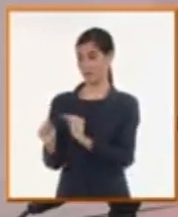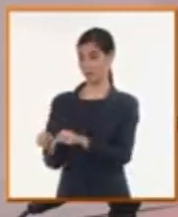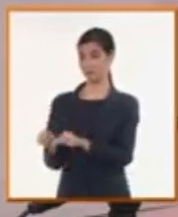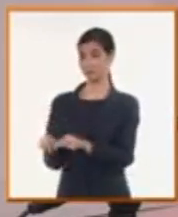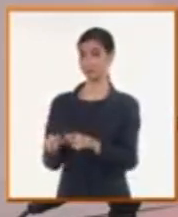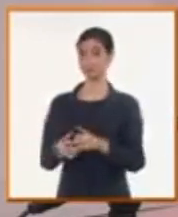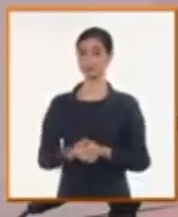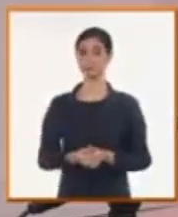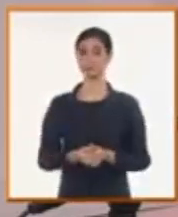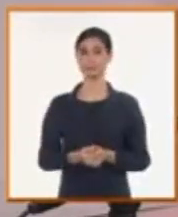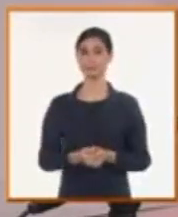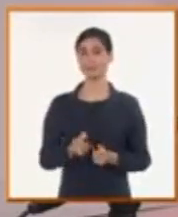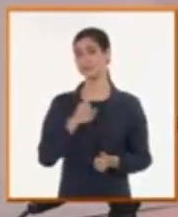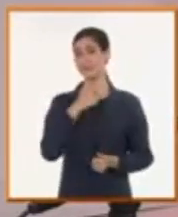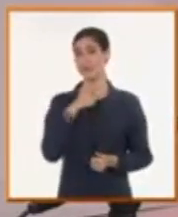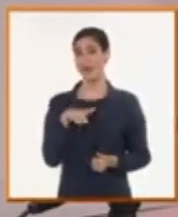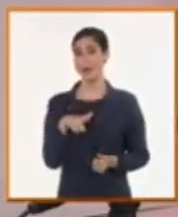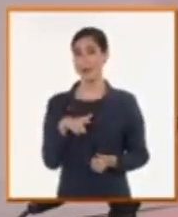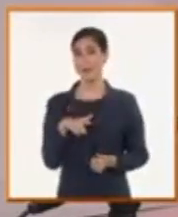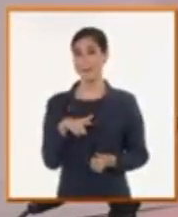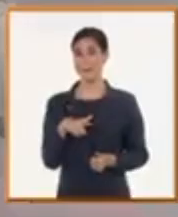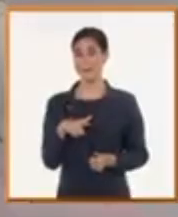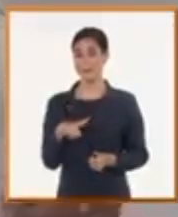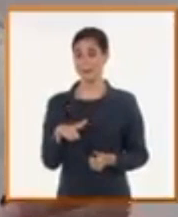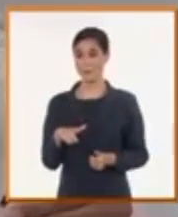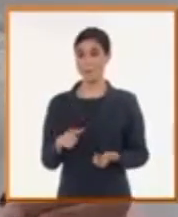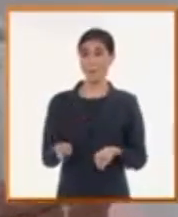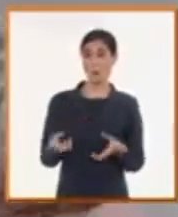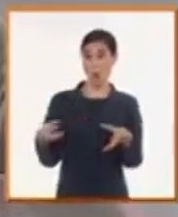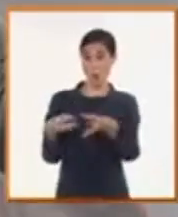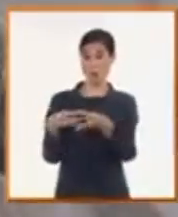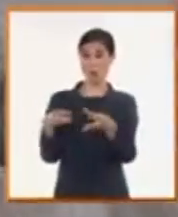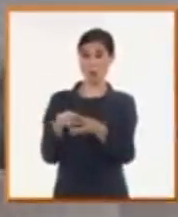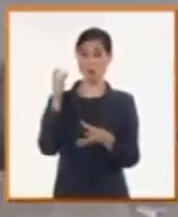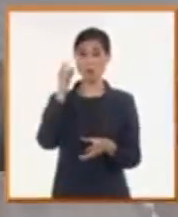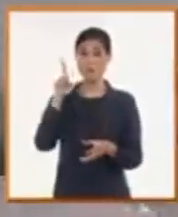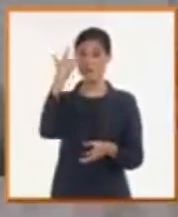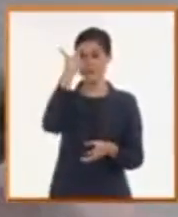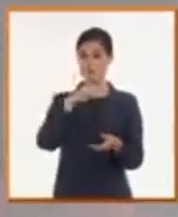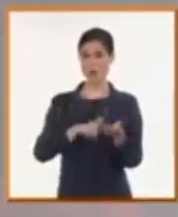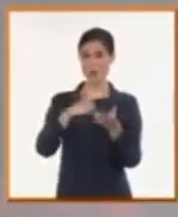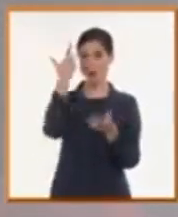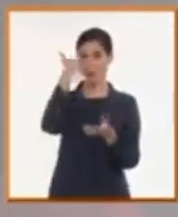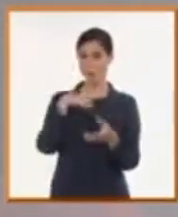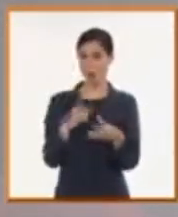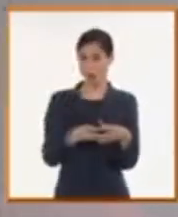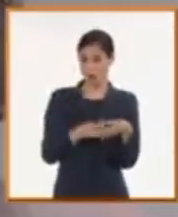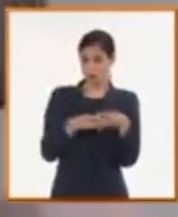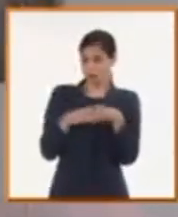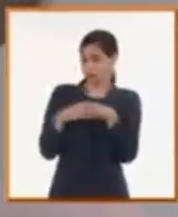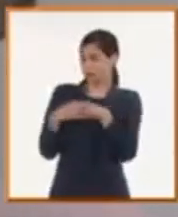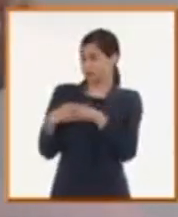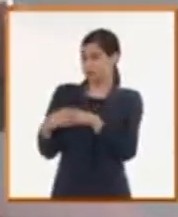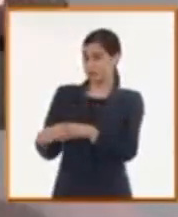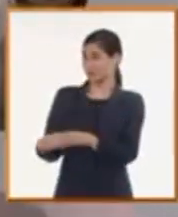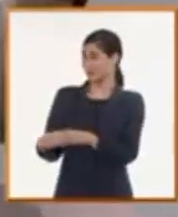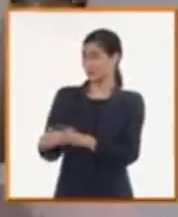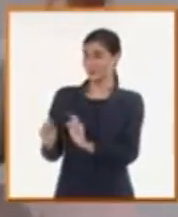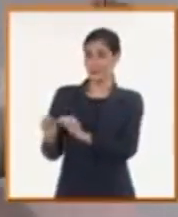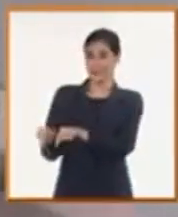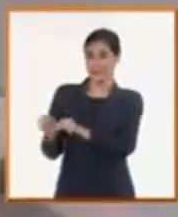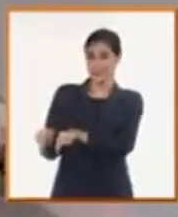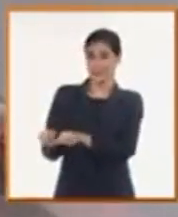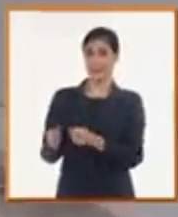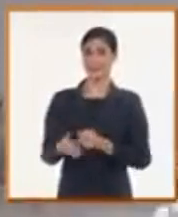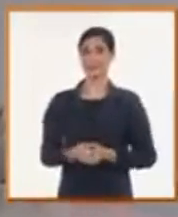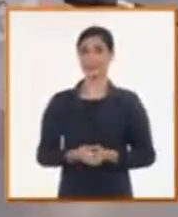se aproximaban las tropas de la FAPLA, en este caso, a ese lugar, pues simplemente se distanciaba más el brazo logístico. Era